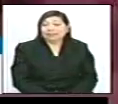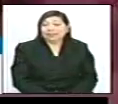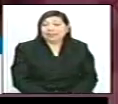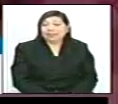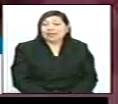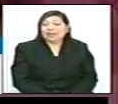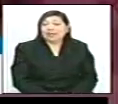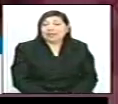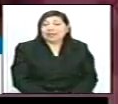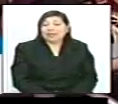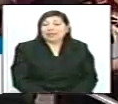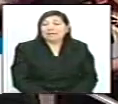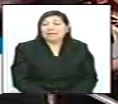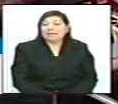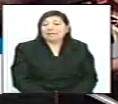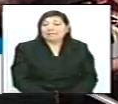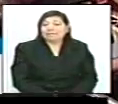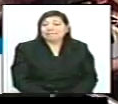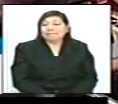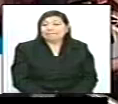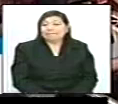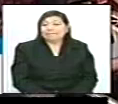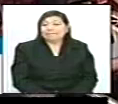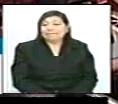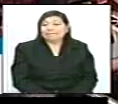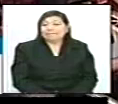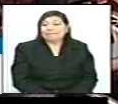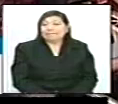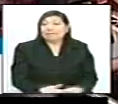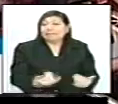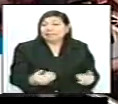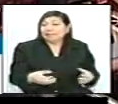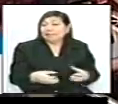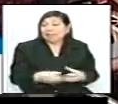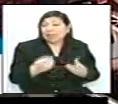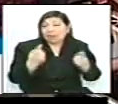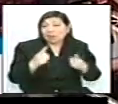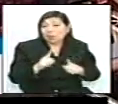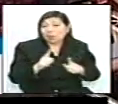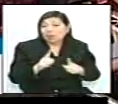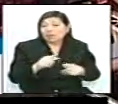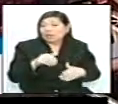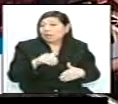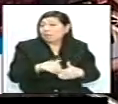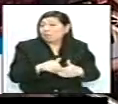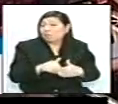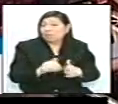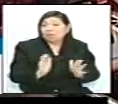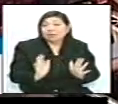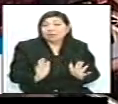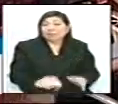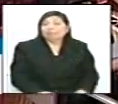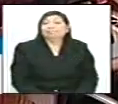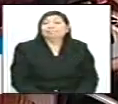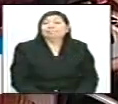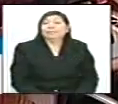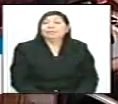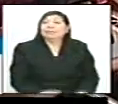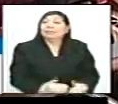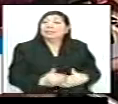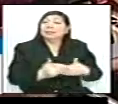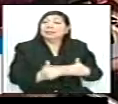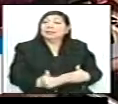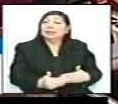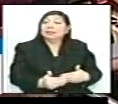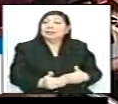Congresista Lescano. Sí, un pedido bien concreto, señora presidenta. Que esta comisión acuerde o que vote, ponga a votación, pasar el